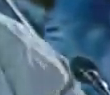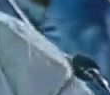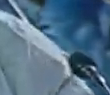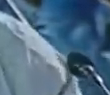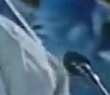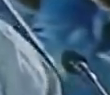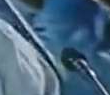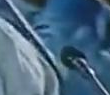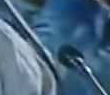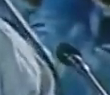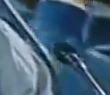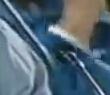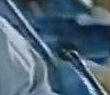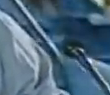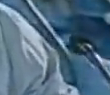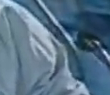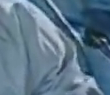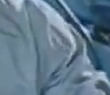En este taller